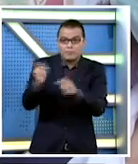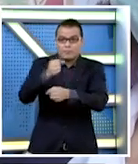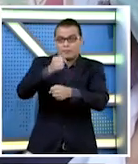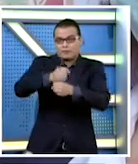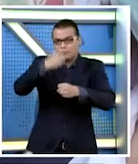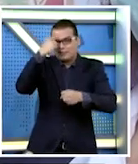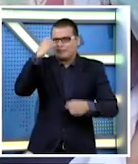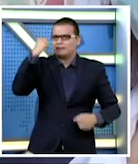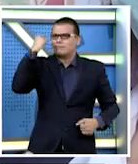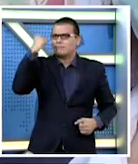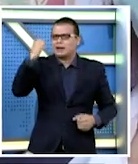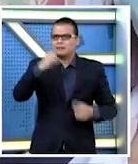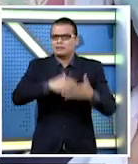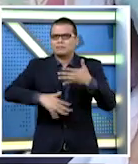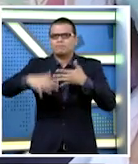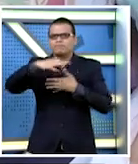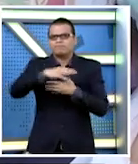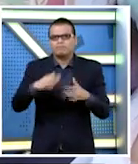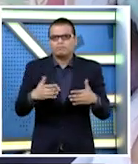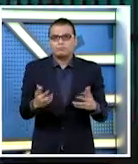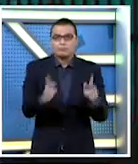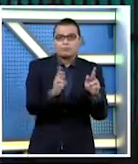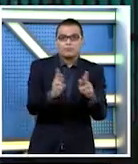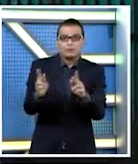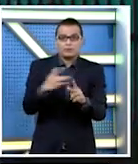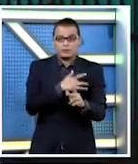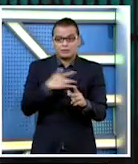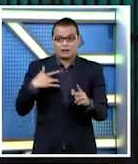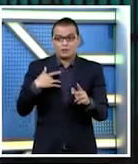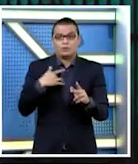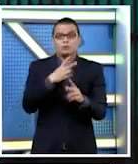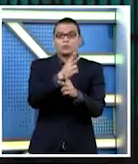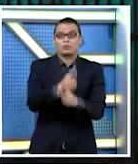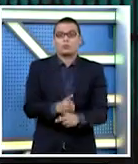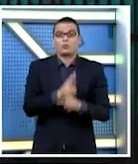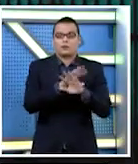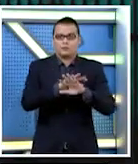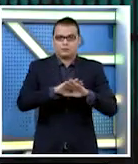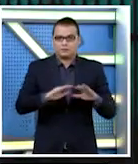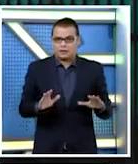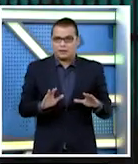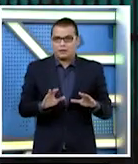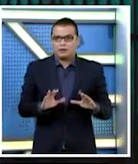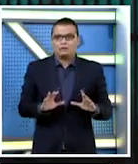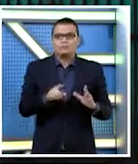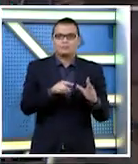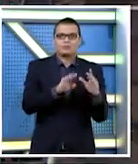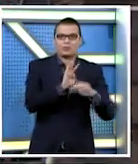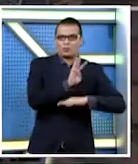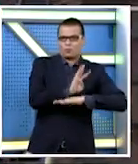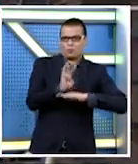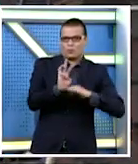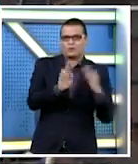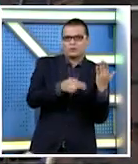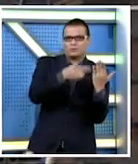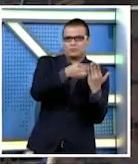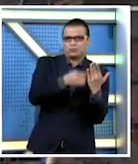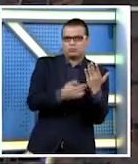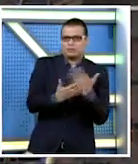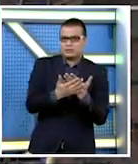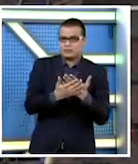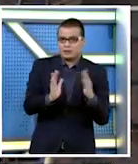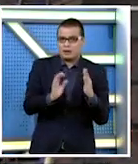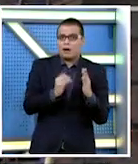más importante es cuidar la salud de los trabajadores. Dentro del registro que se hace directamente en la página web de la Alcaldía de Cali